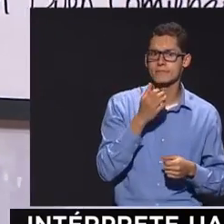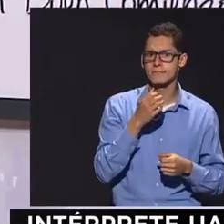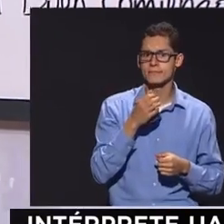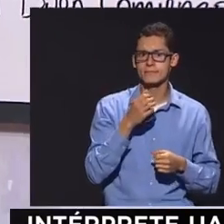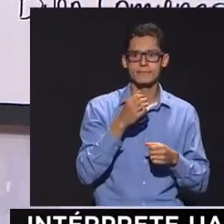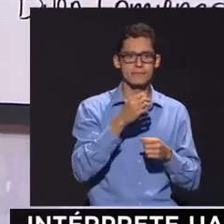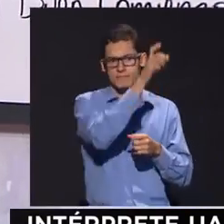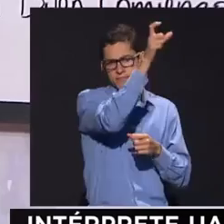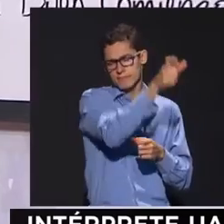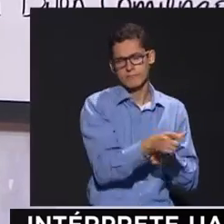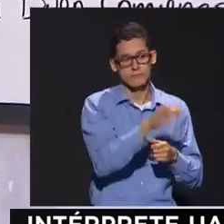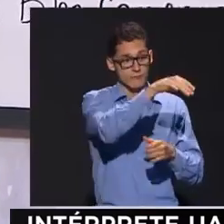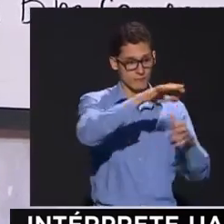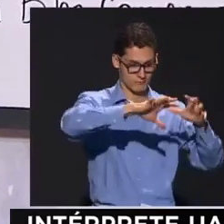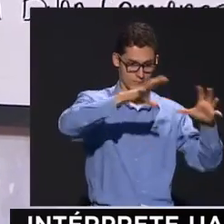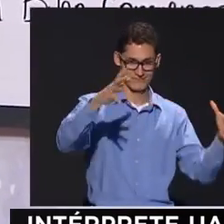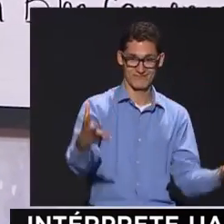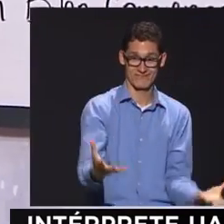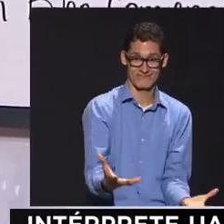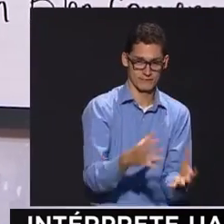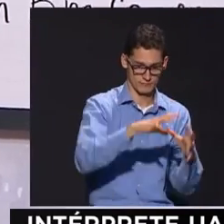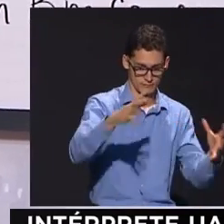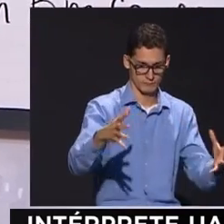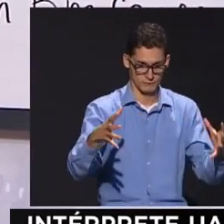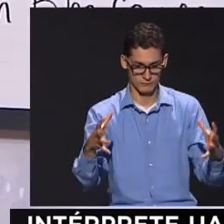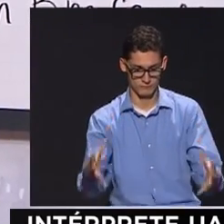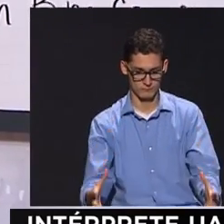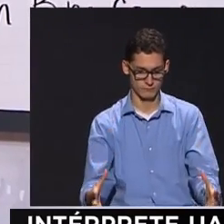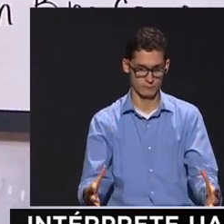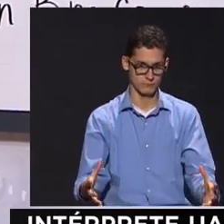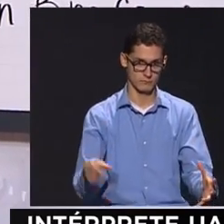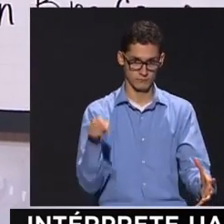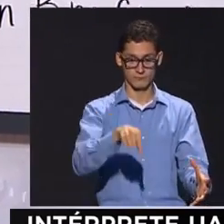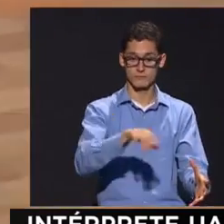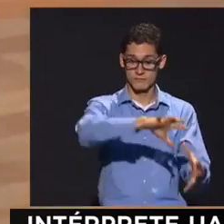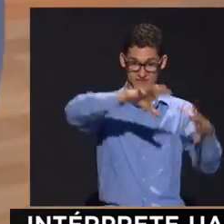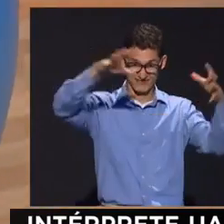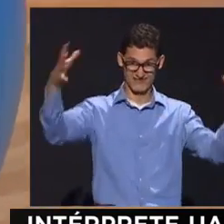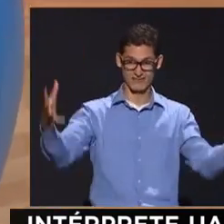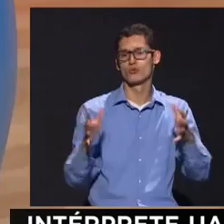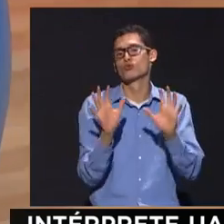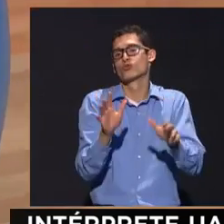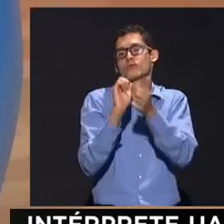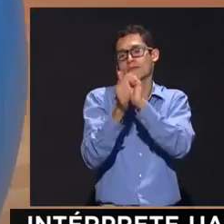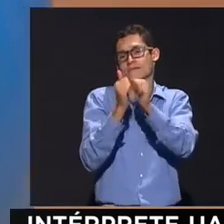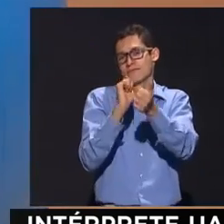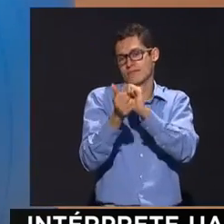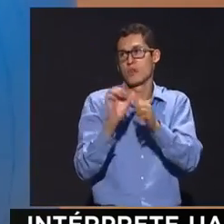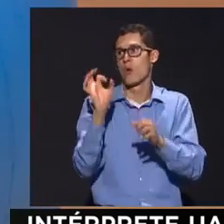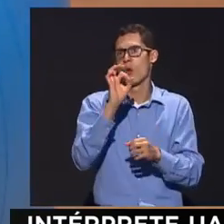que es muy conocido llaman balón de gimnasia pilates tienen muchos nombres lo importante es para que nos puede servir yo le